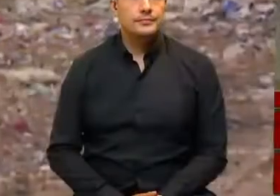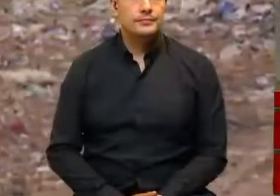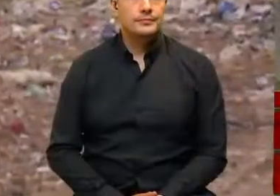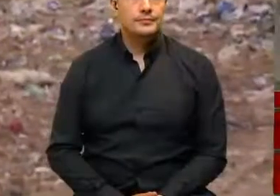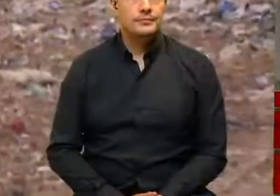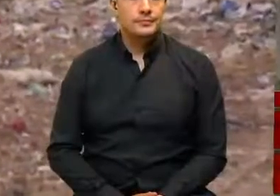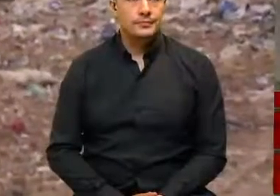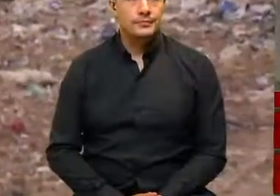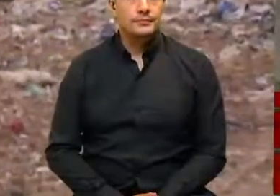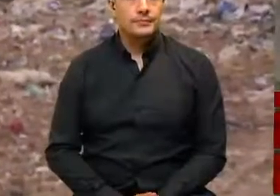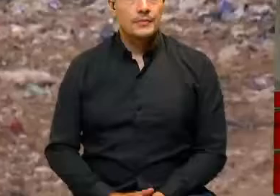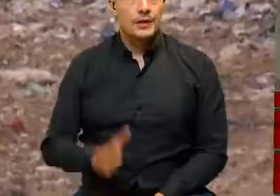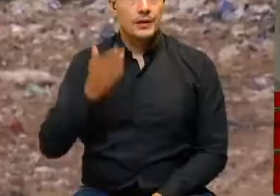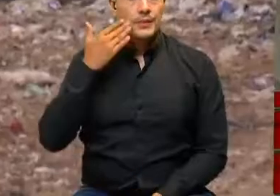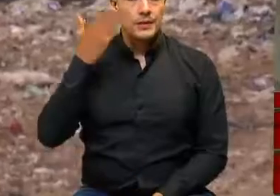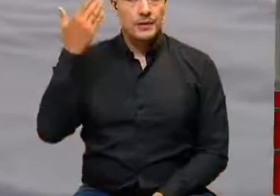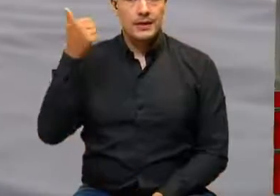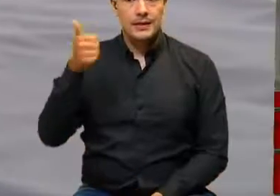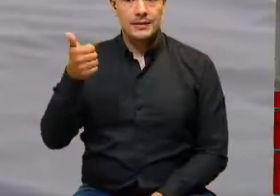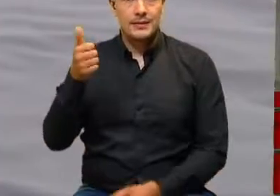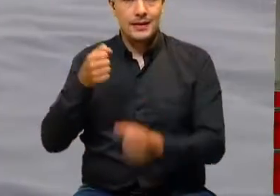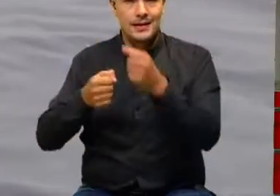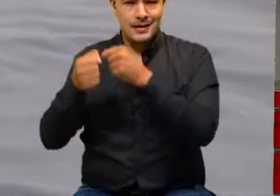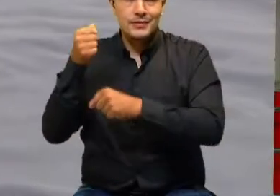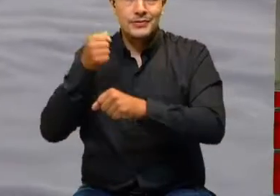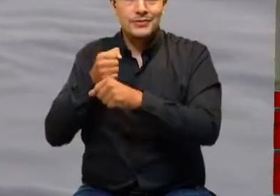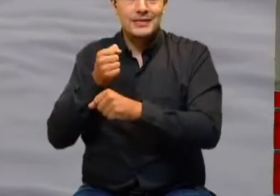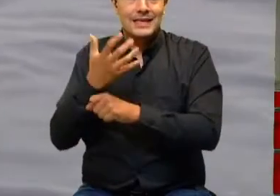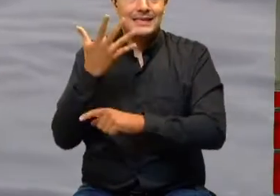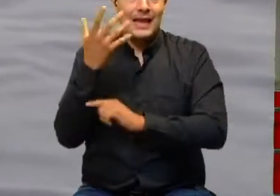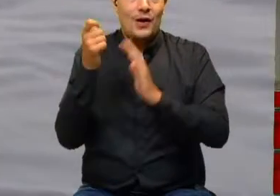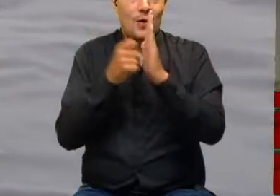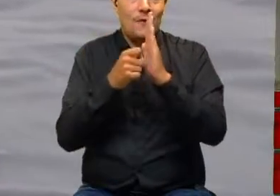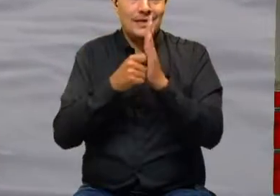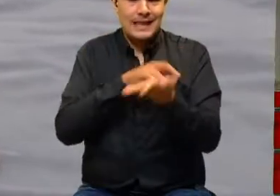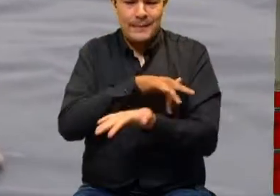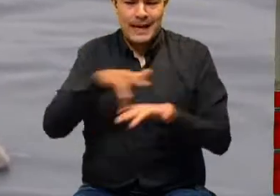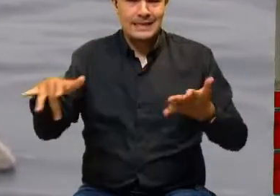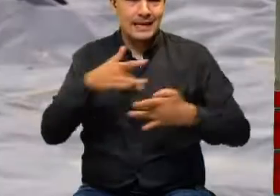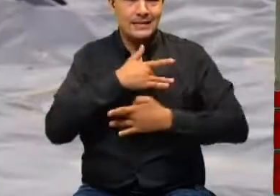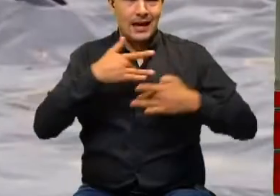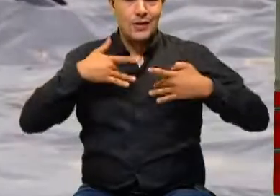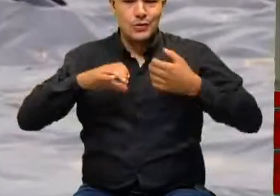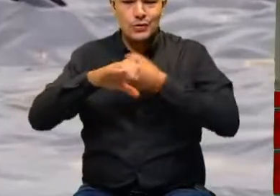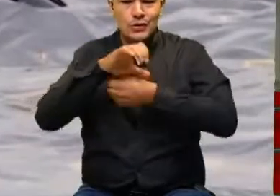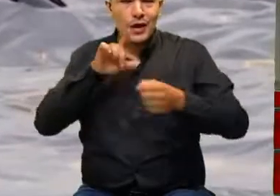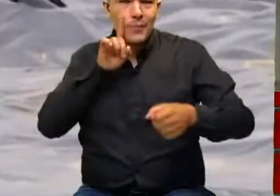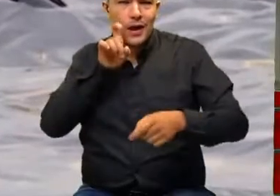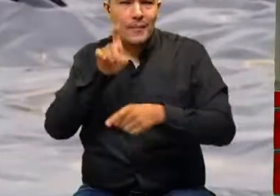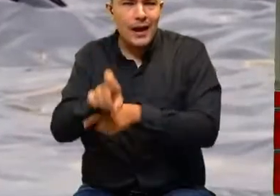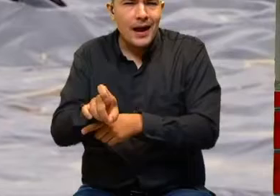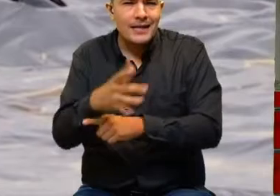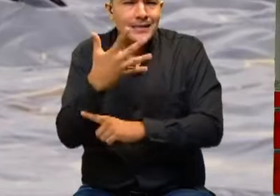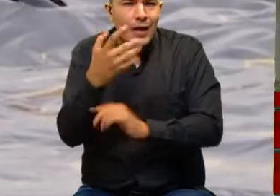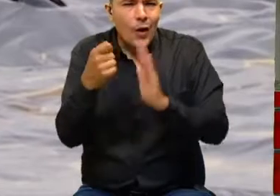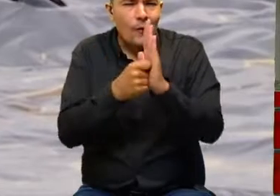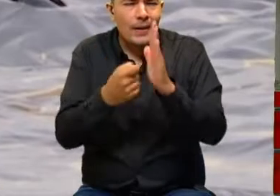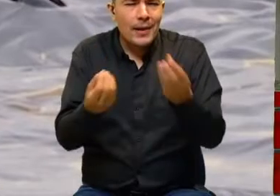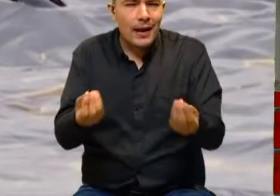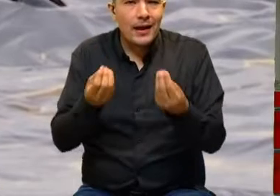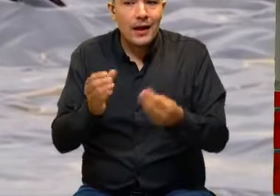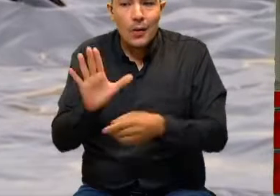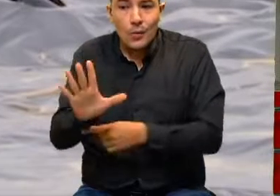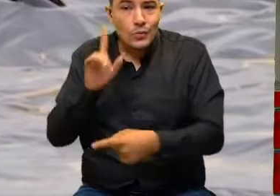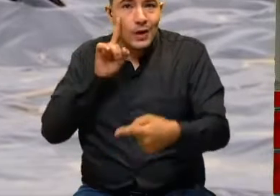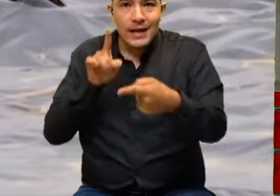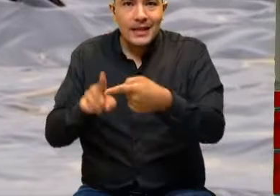Desde hace 10 años se han decretado 5 emergencias sanitarias en Bucaramanga, todo con el único objetivo de prolongar la vida del